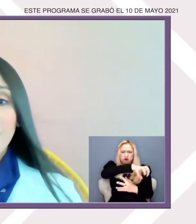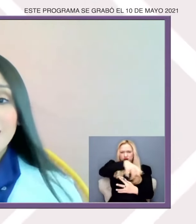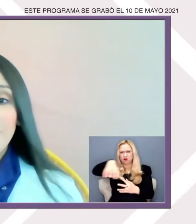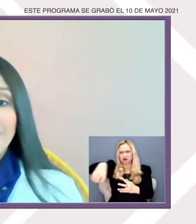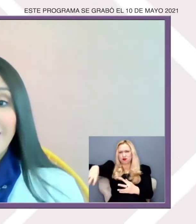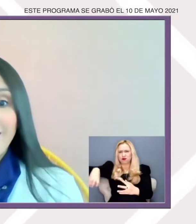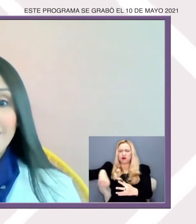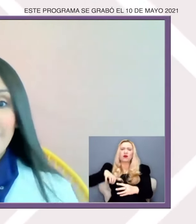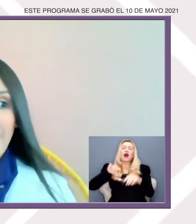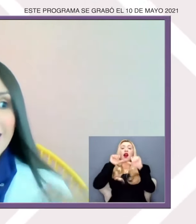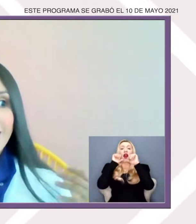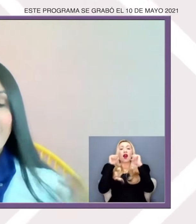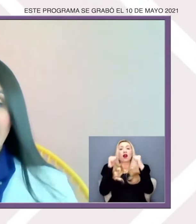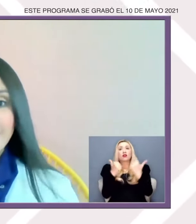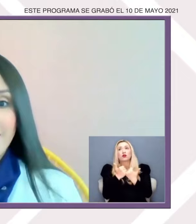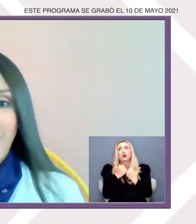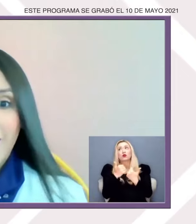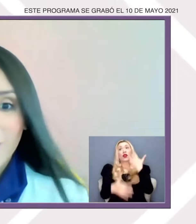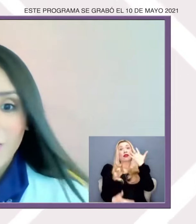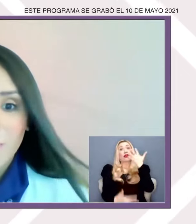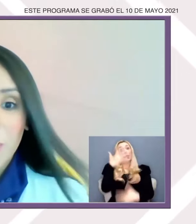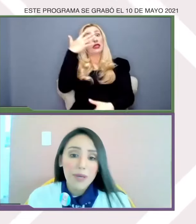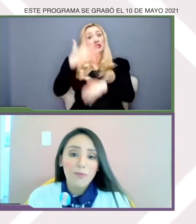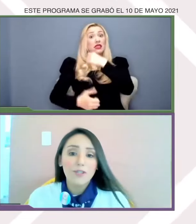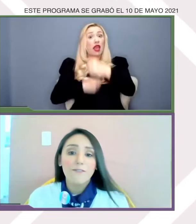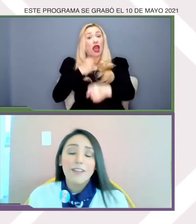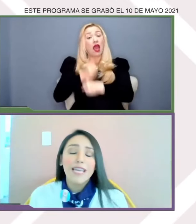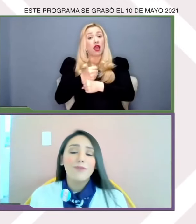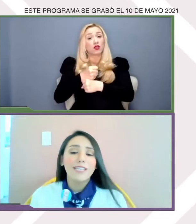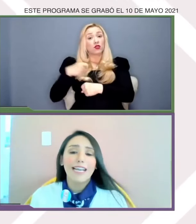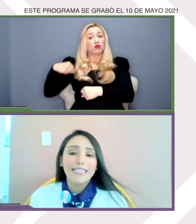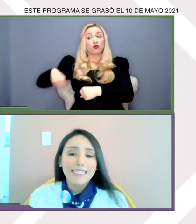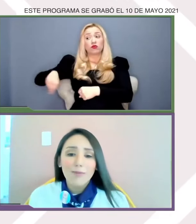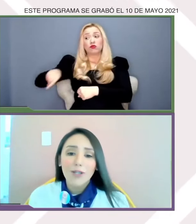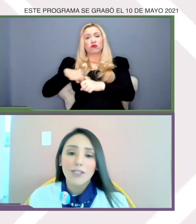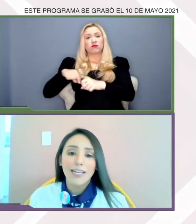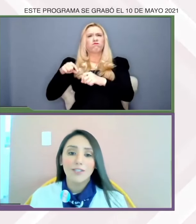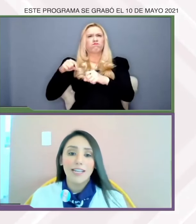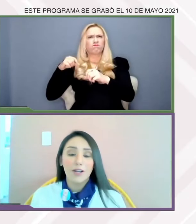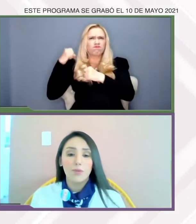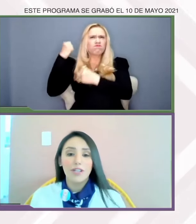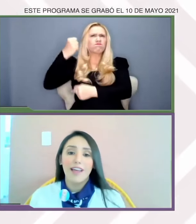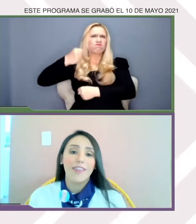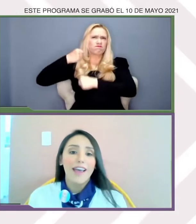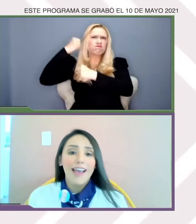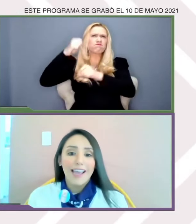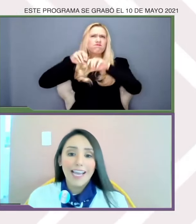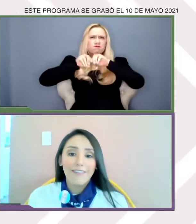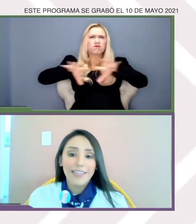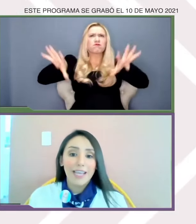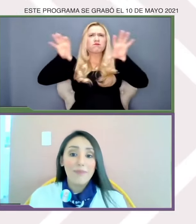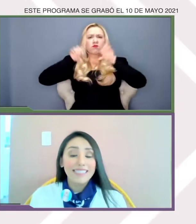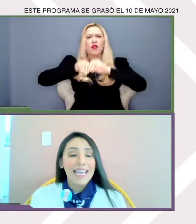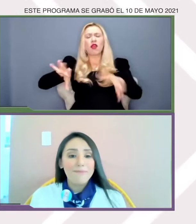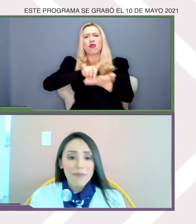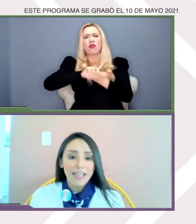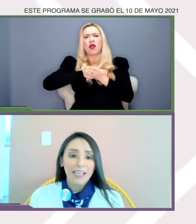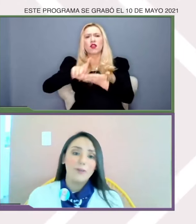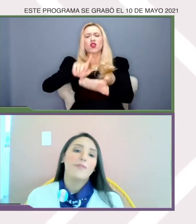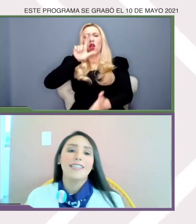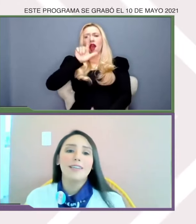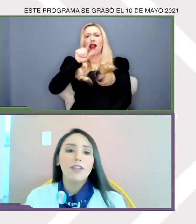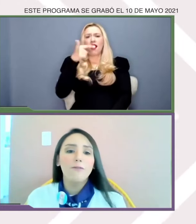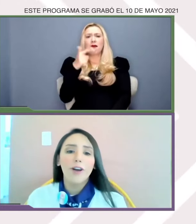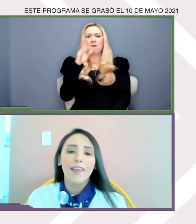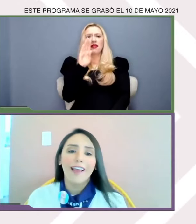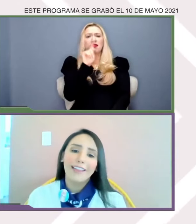de la sociedad civil que desde hace 15 años promovemos, defendemos y garantizamos los derechos de la comunidad LGBTI+ en